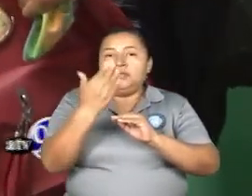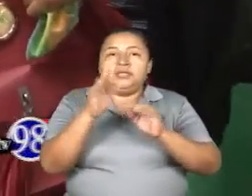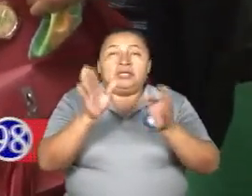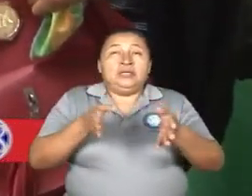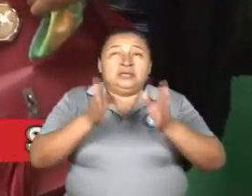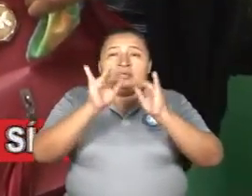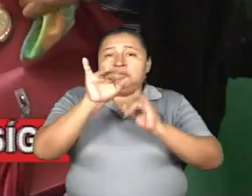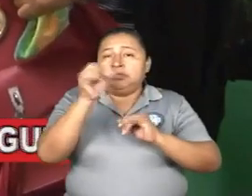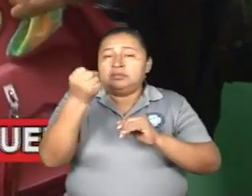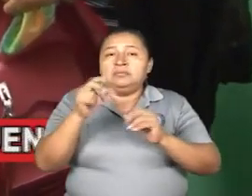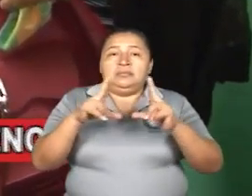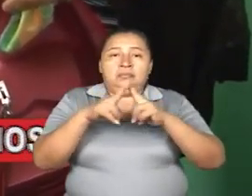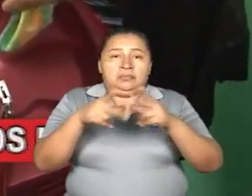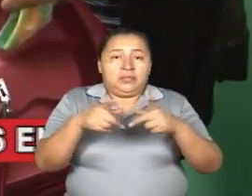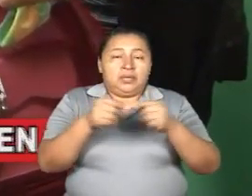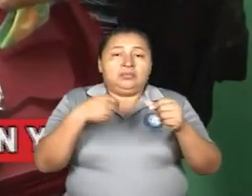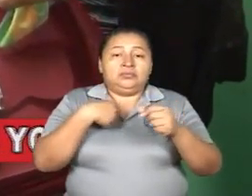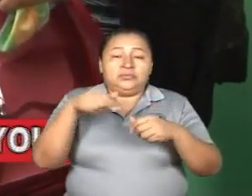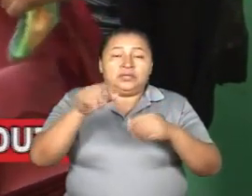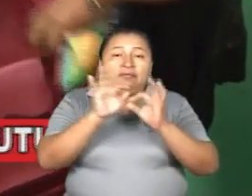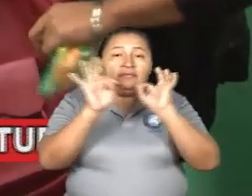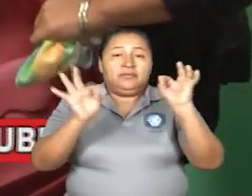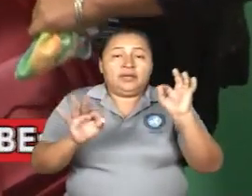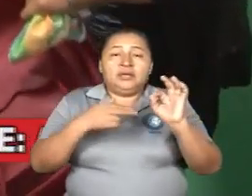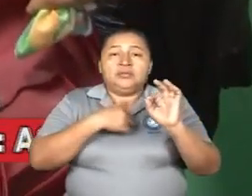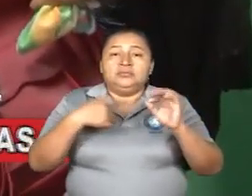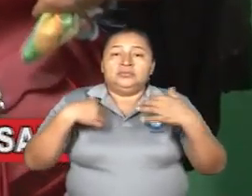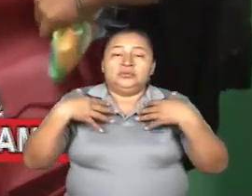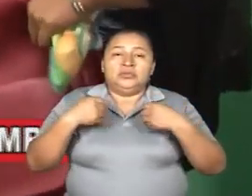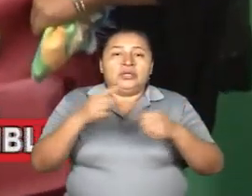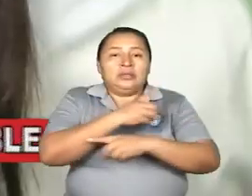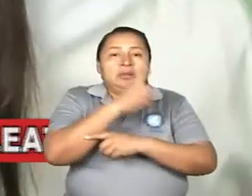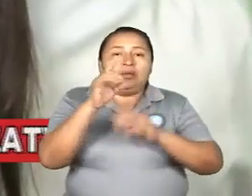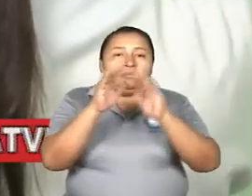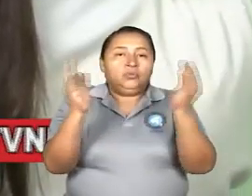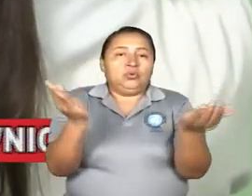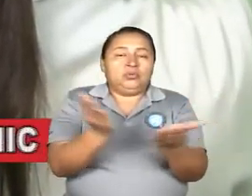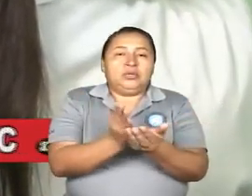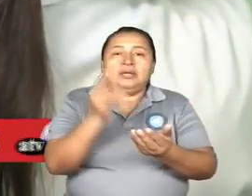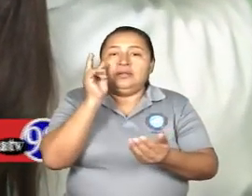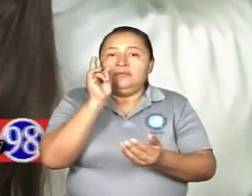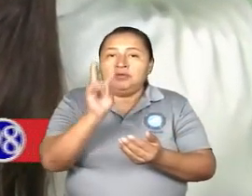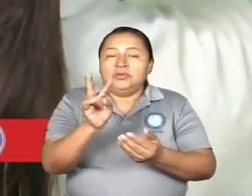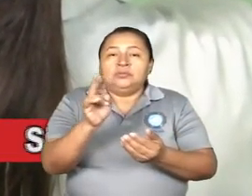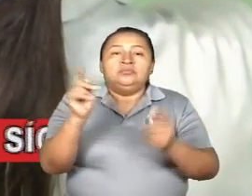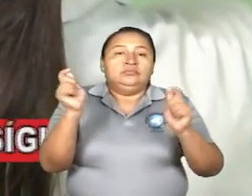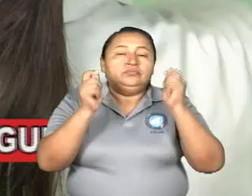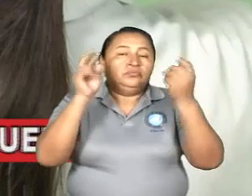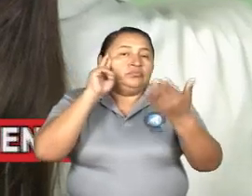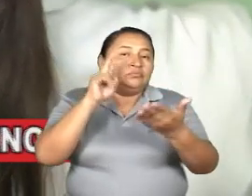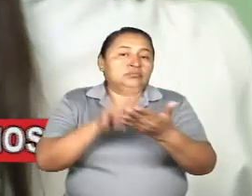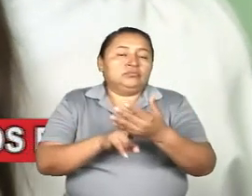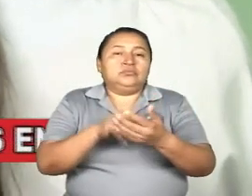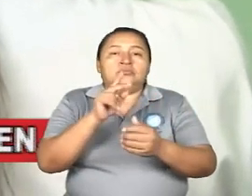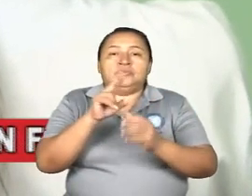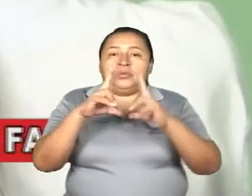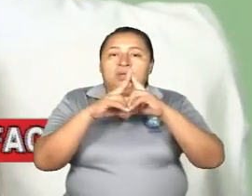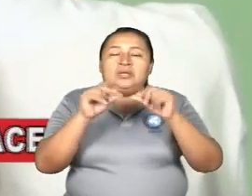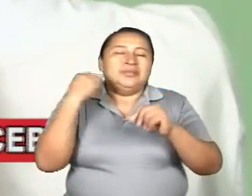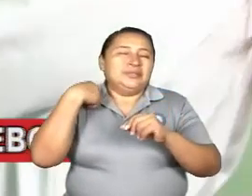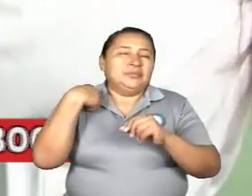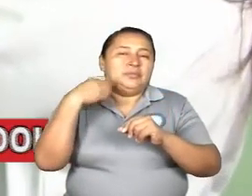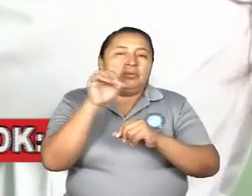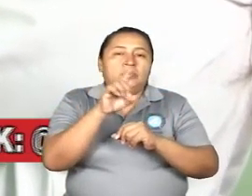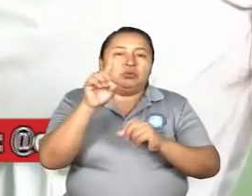Managua. Esta Feria de la Salud Visual fue realizada con motivo del Día Mundial de la Visión, que se conmemora en nuestro país los 11 de